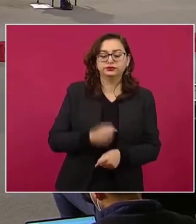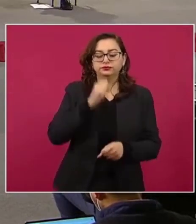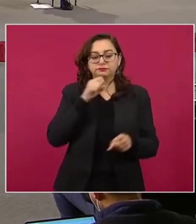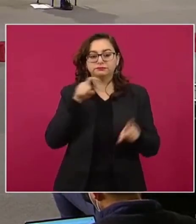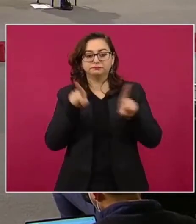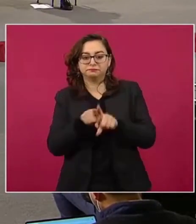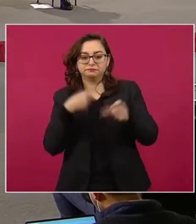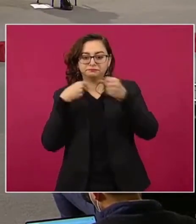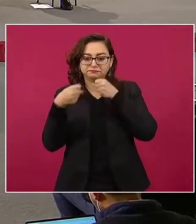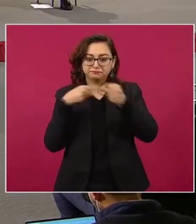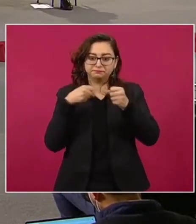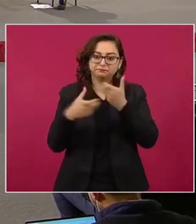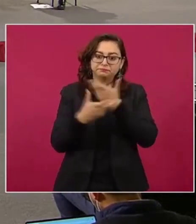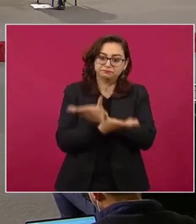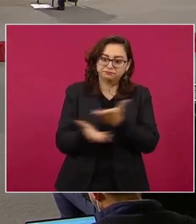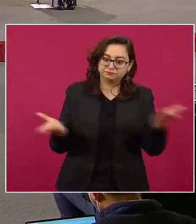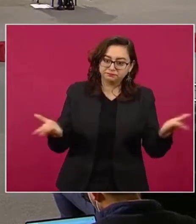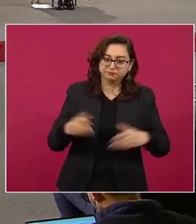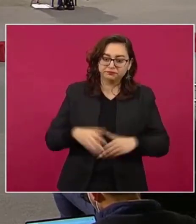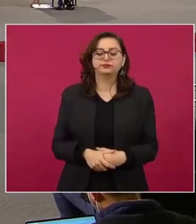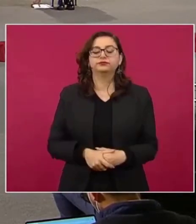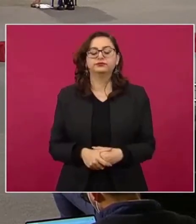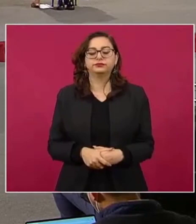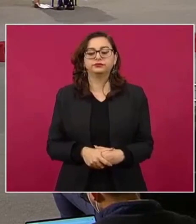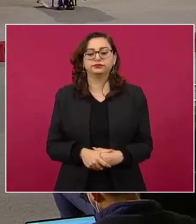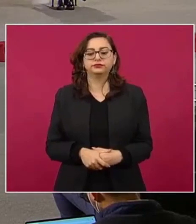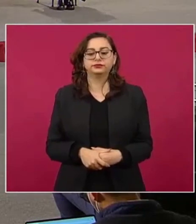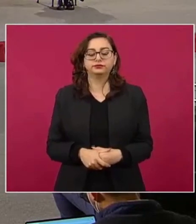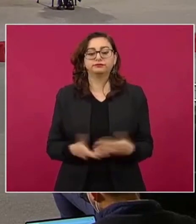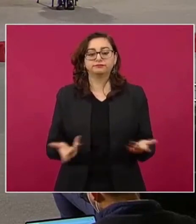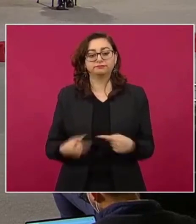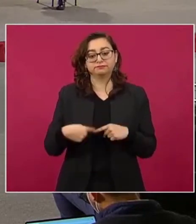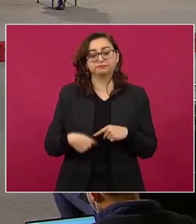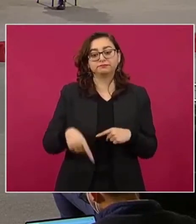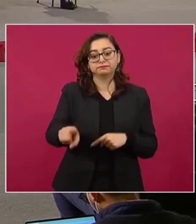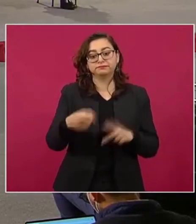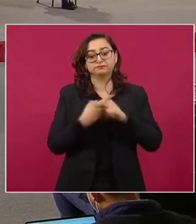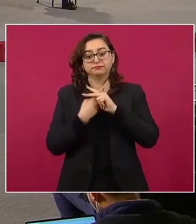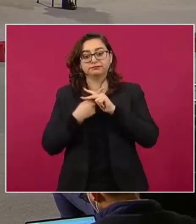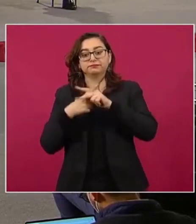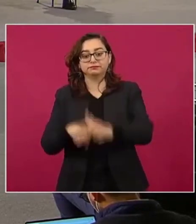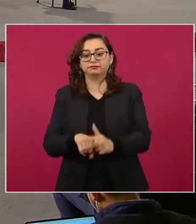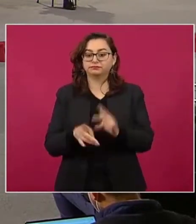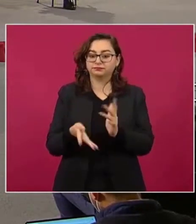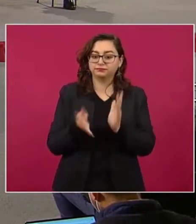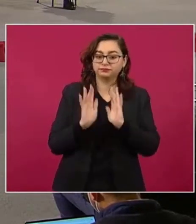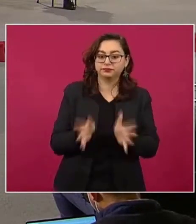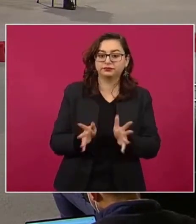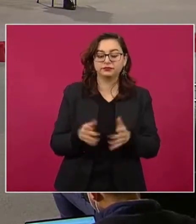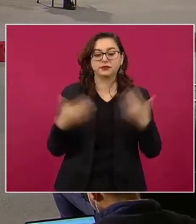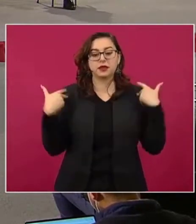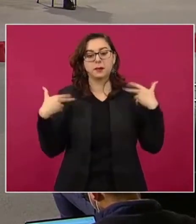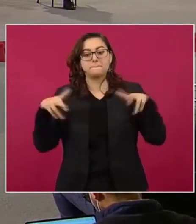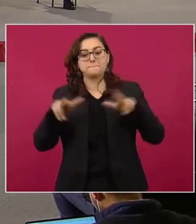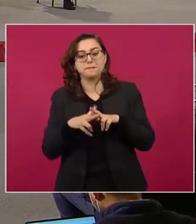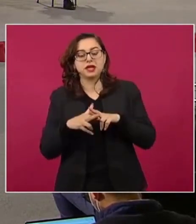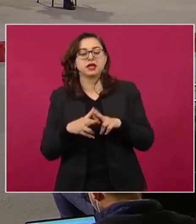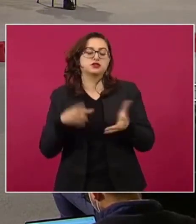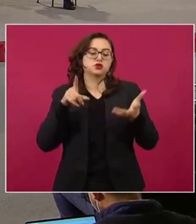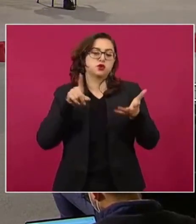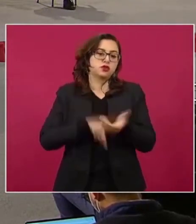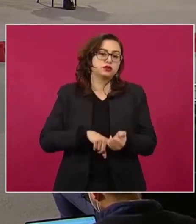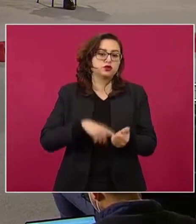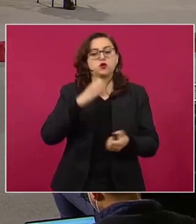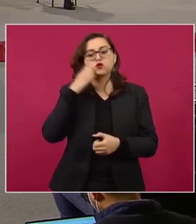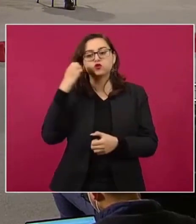acompañan a través de este canal iniciamos precisamente lo que es el proceso de refuerzo de